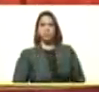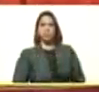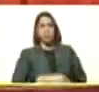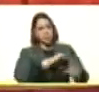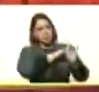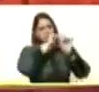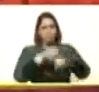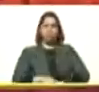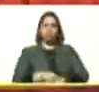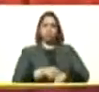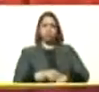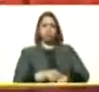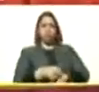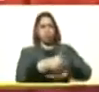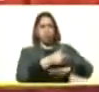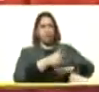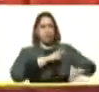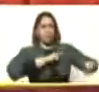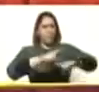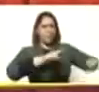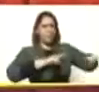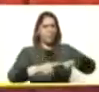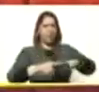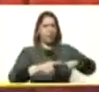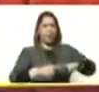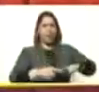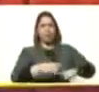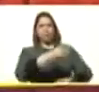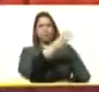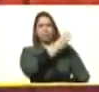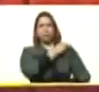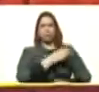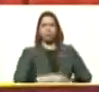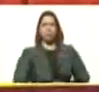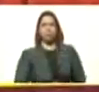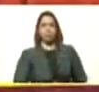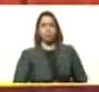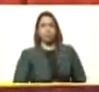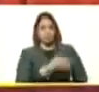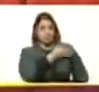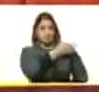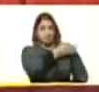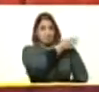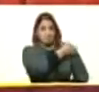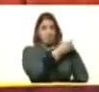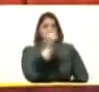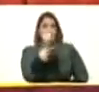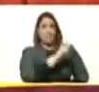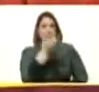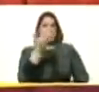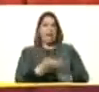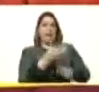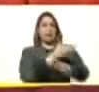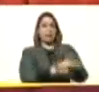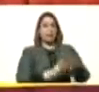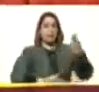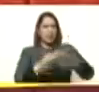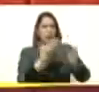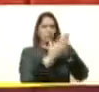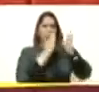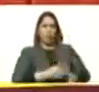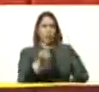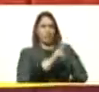derrocando al gobierno dictatorial de Marcos Pérez Jiménez. Meses atrás también salieron los estudiantes venezolanos